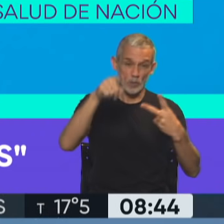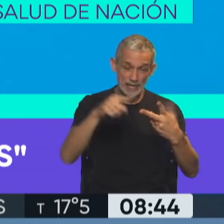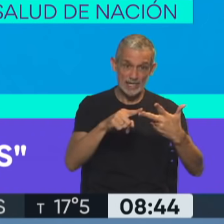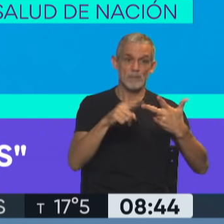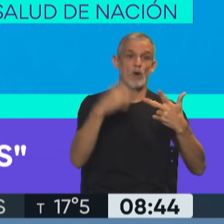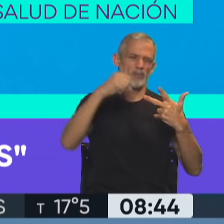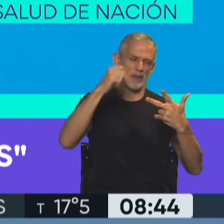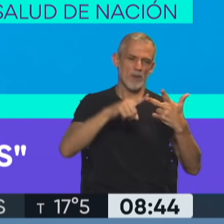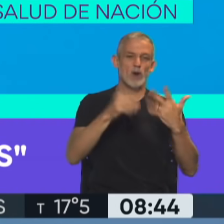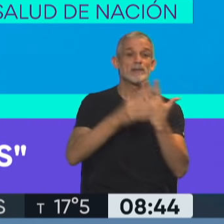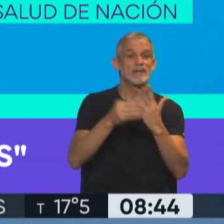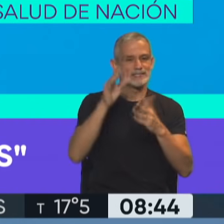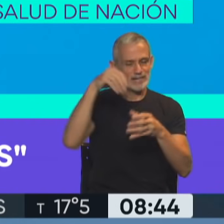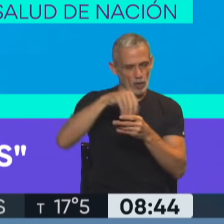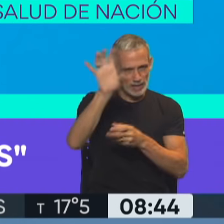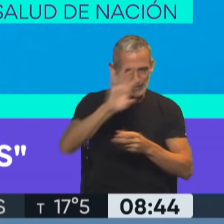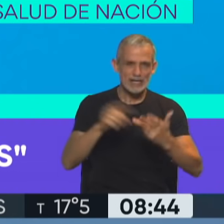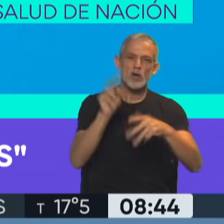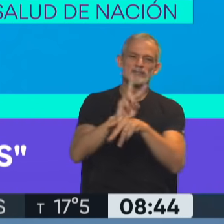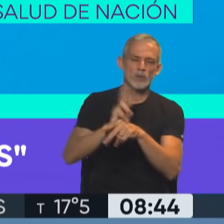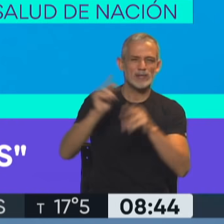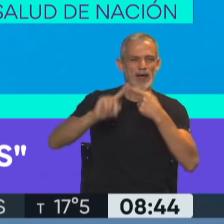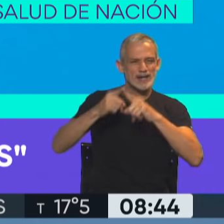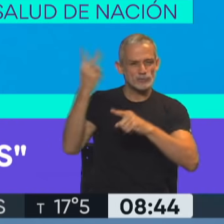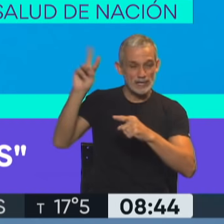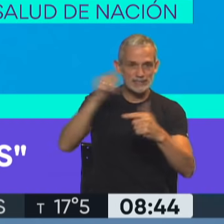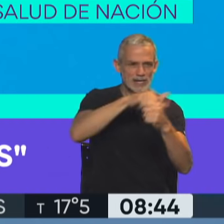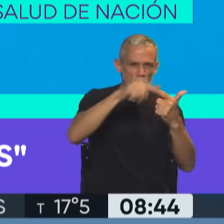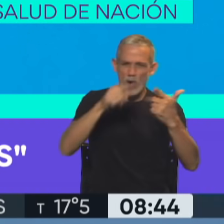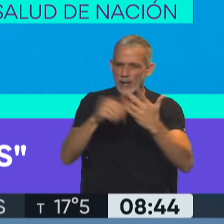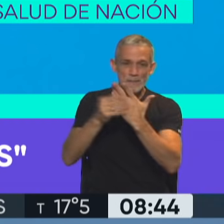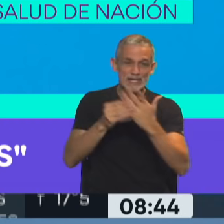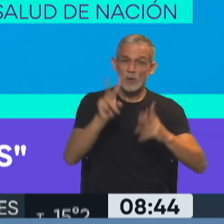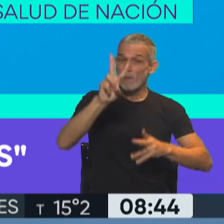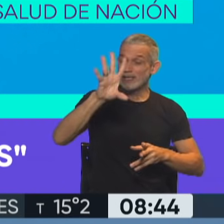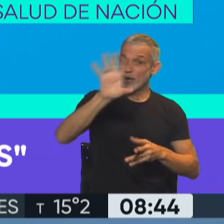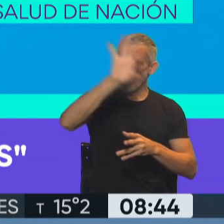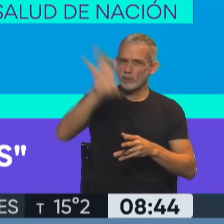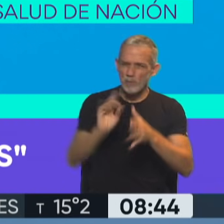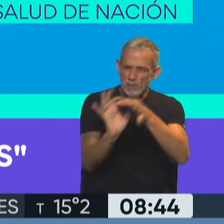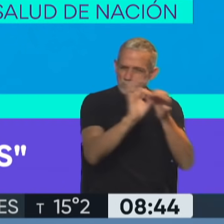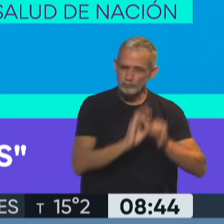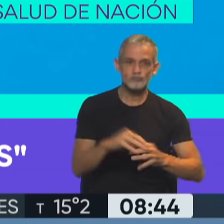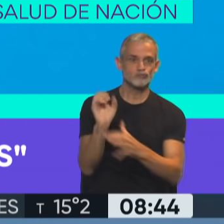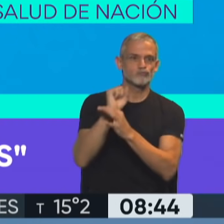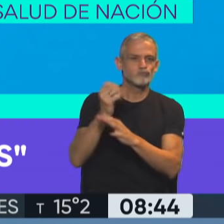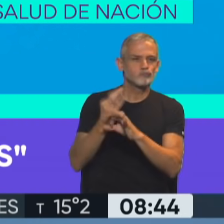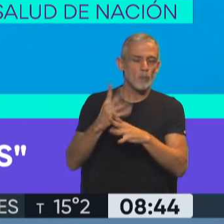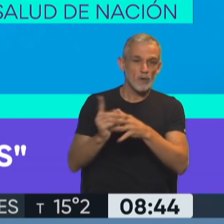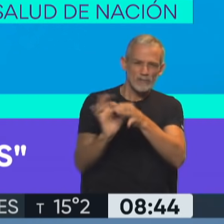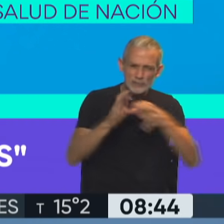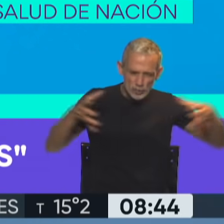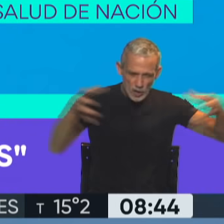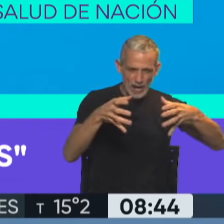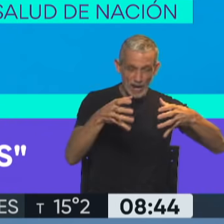y deporte, el Ministerio del Interior, seguridad, Cancillería, como siempre, con las 24 jurisdicciones y los expertos, junto